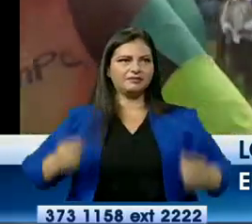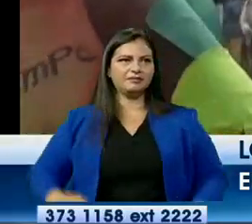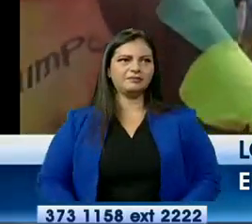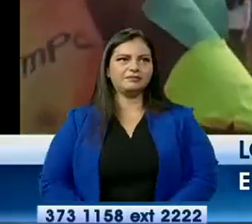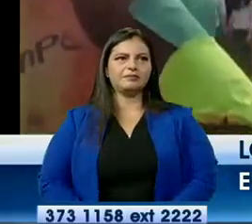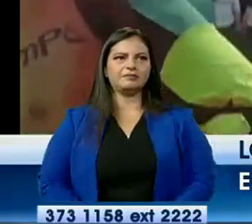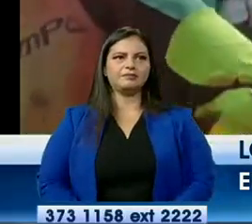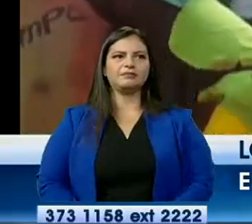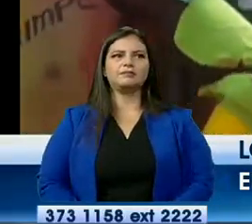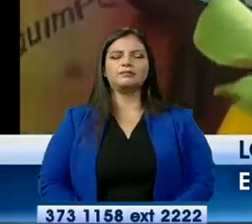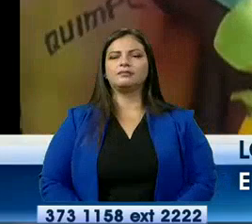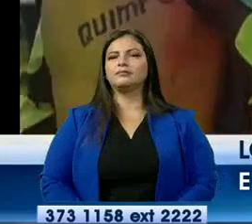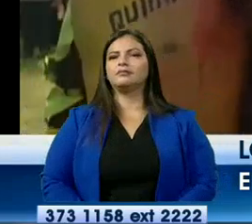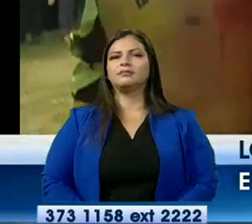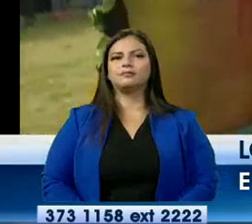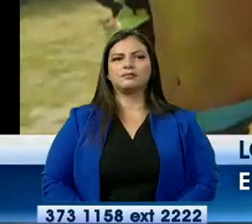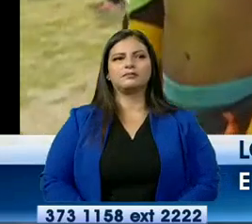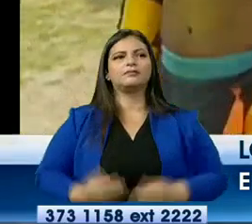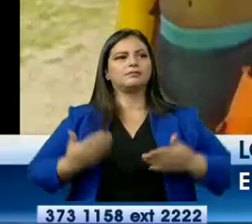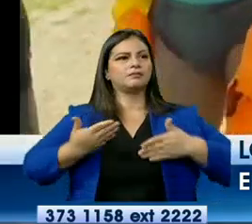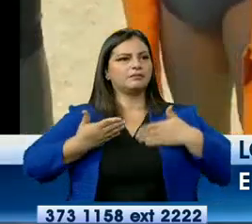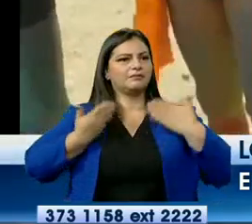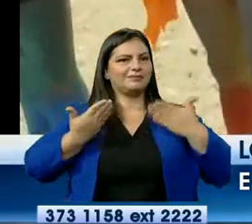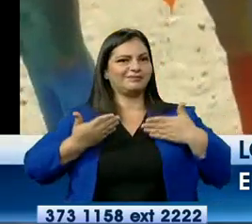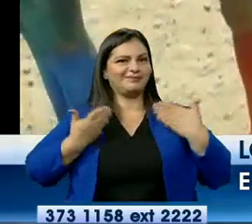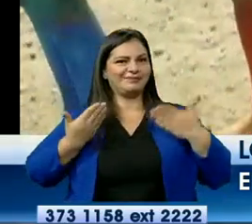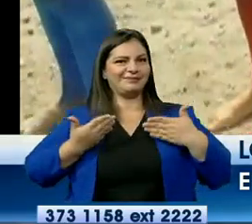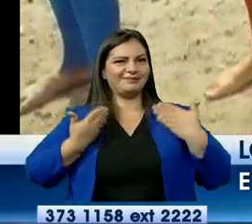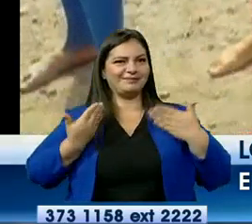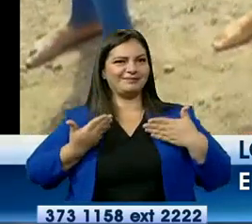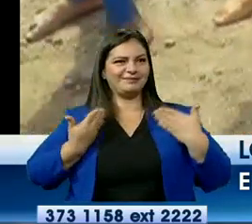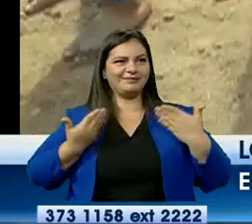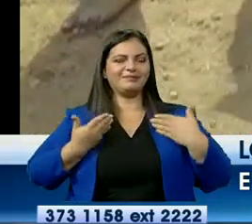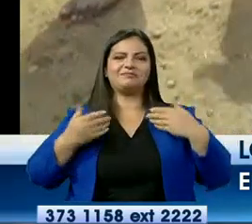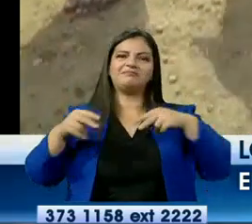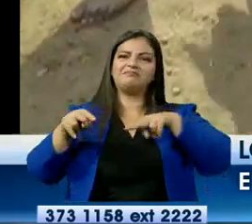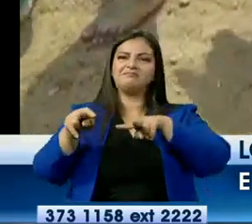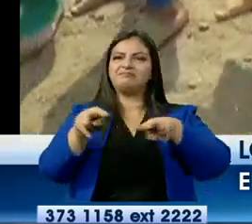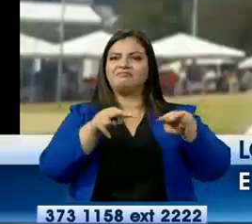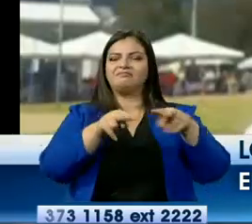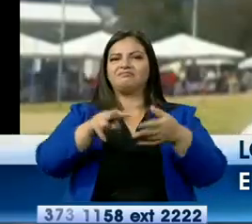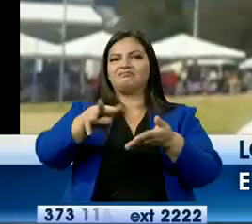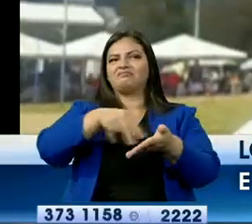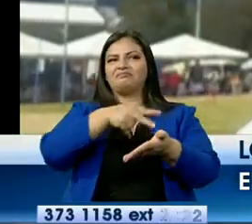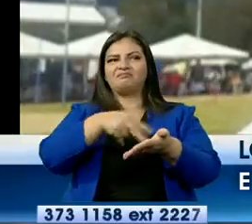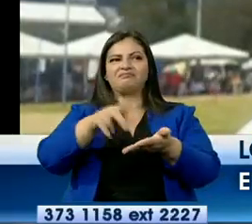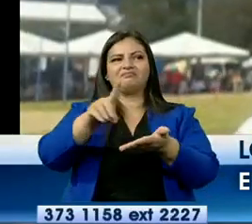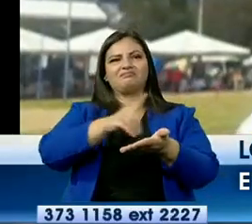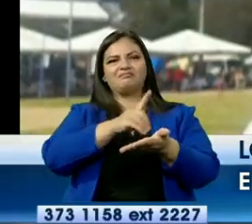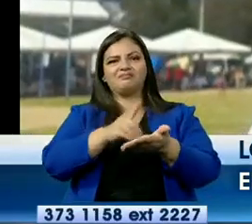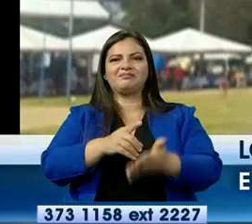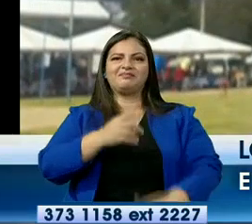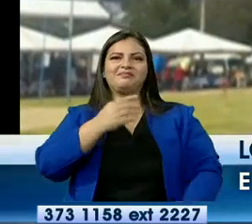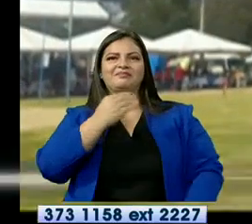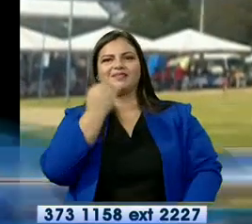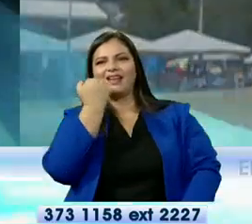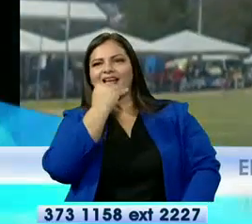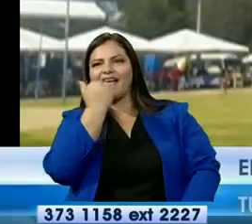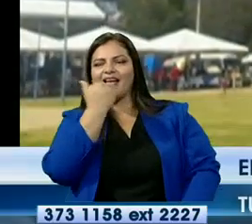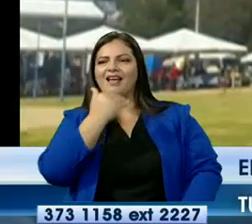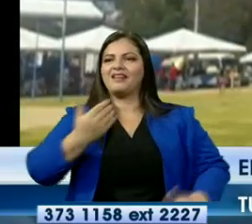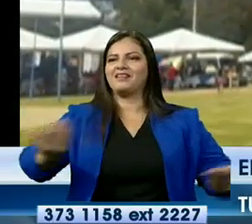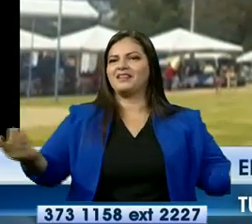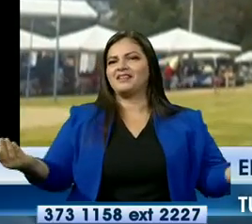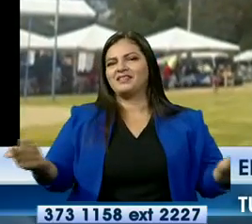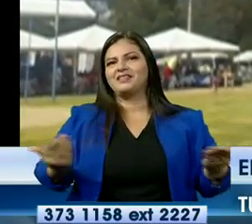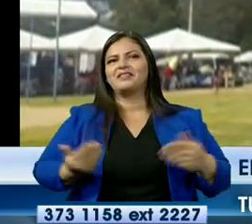todo el entusiasmo. Ahora el clima también nos ayuda, así que lo vamos a hacer de buena manera, con humor, con carros alegóricos, con